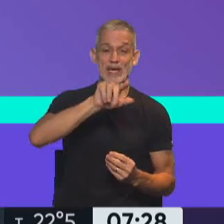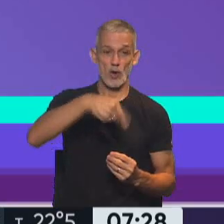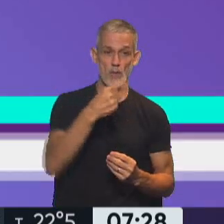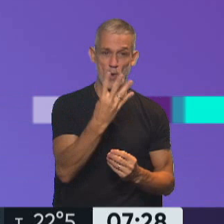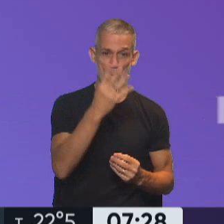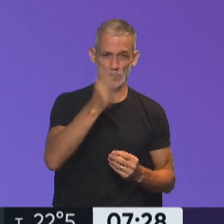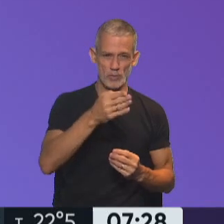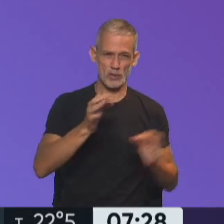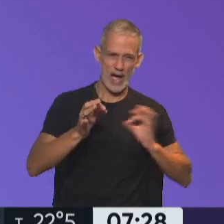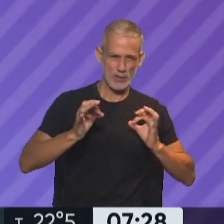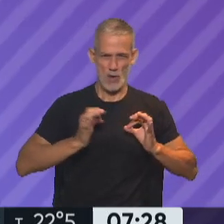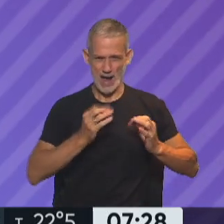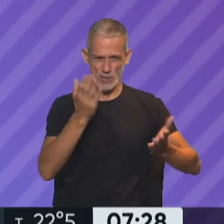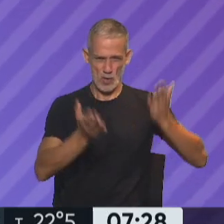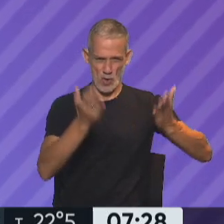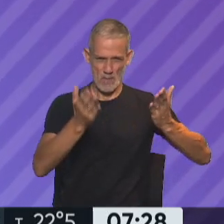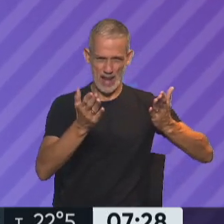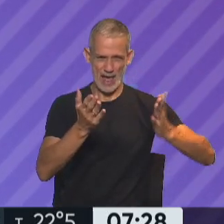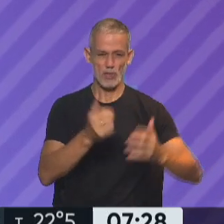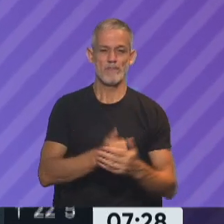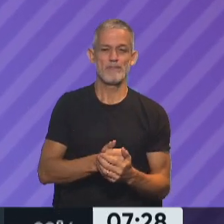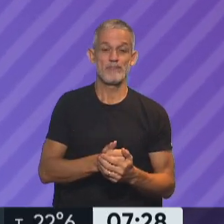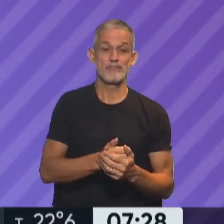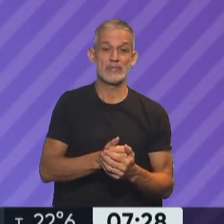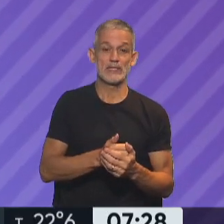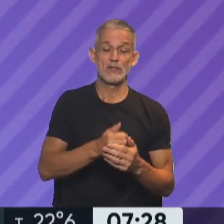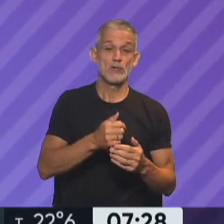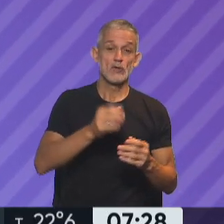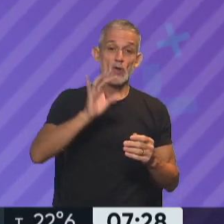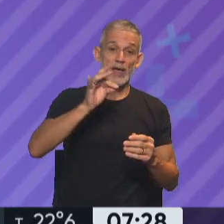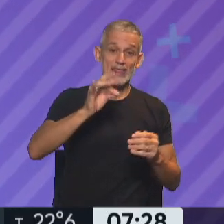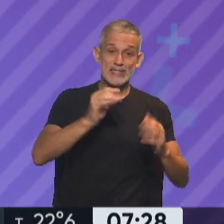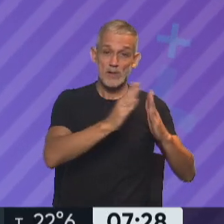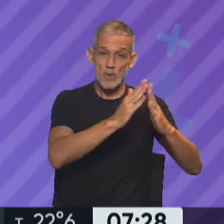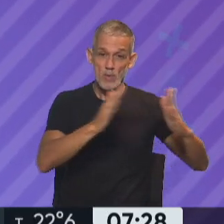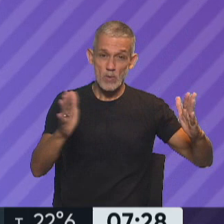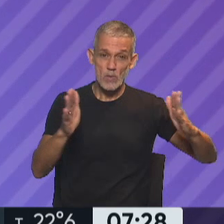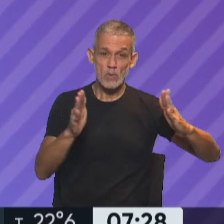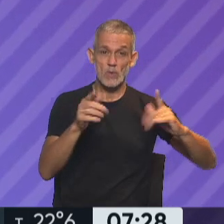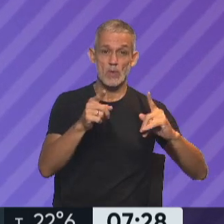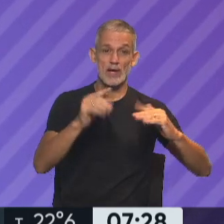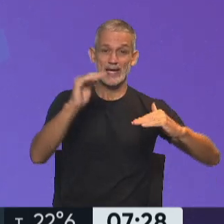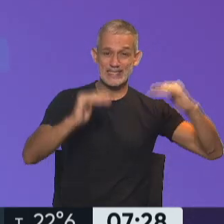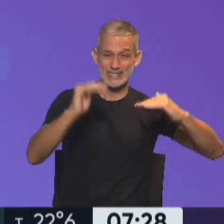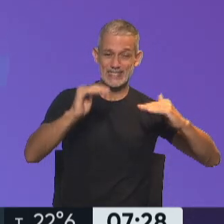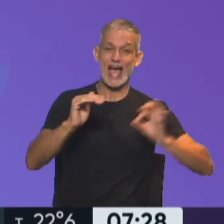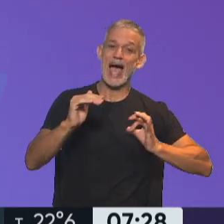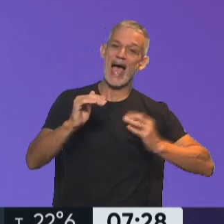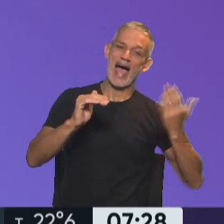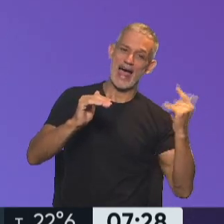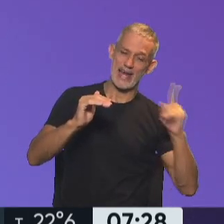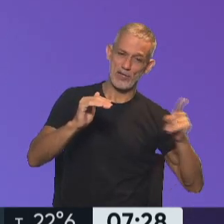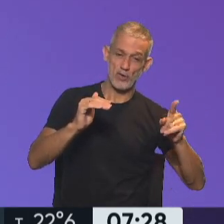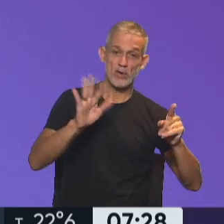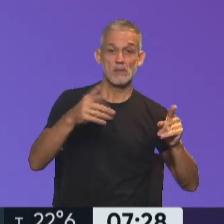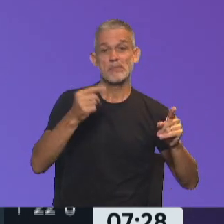53,4% interanual. ¿Ves ahí la barrita Perfecto. De diciembre que dice? O sea, sería entonces, todo diciembre 53,4. Con respecto al año anterior. Bien. Sí,